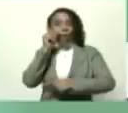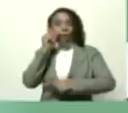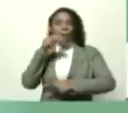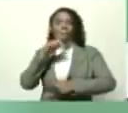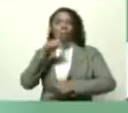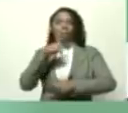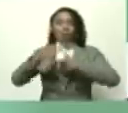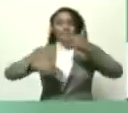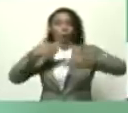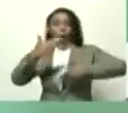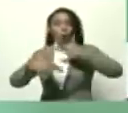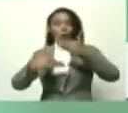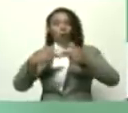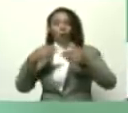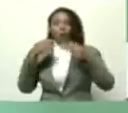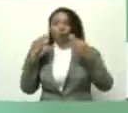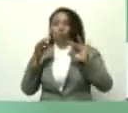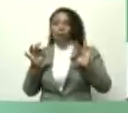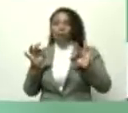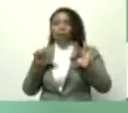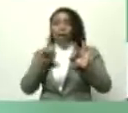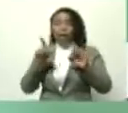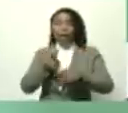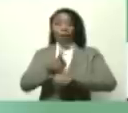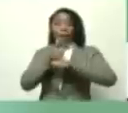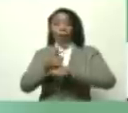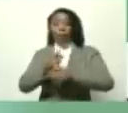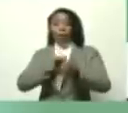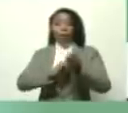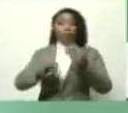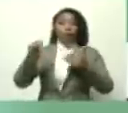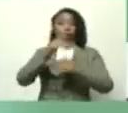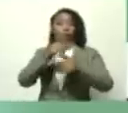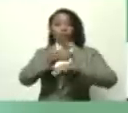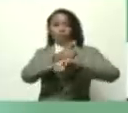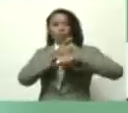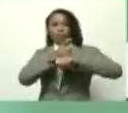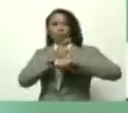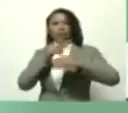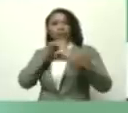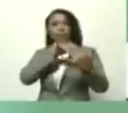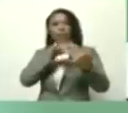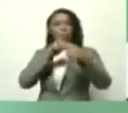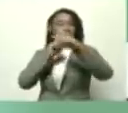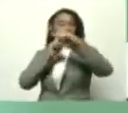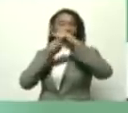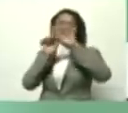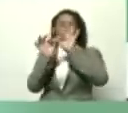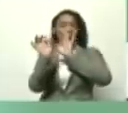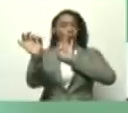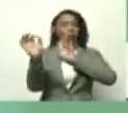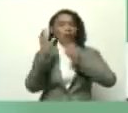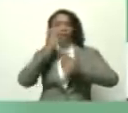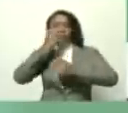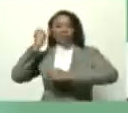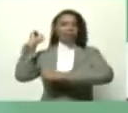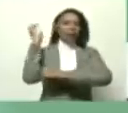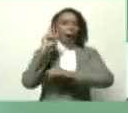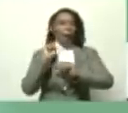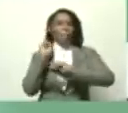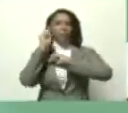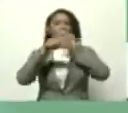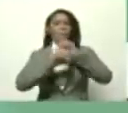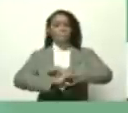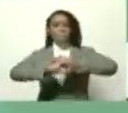llamados de la AMPA común. No, eran armas de alta potencia, armas de guerra con miras telescópicas, granadas, explosivos